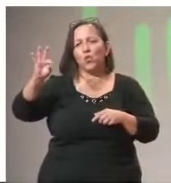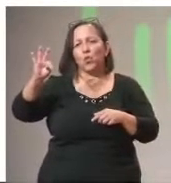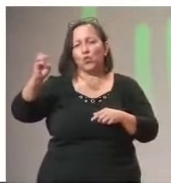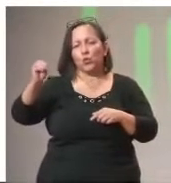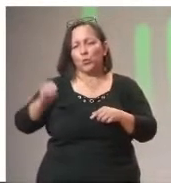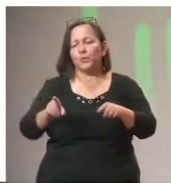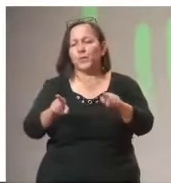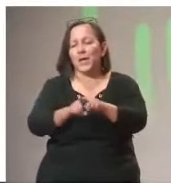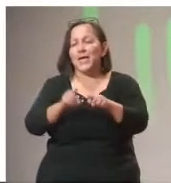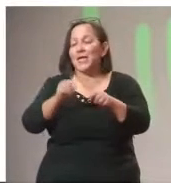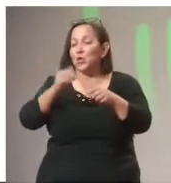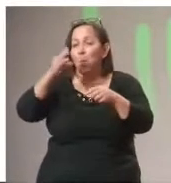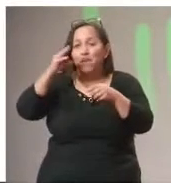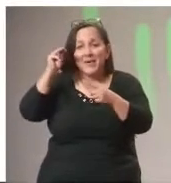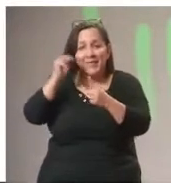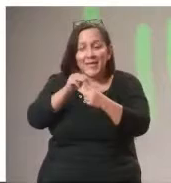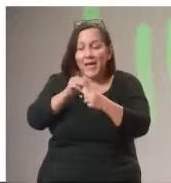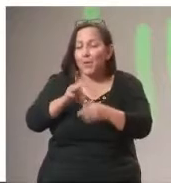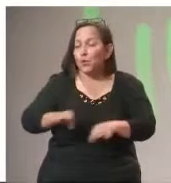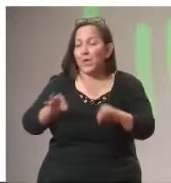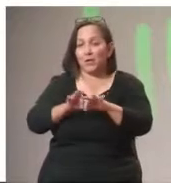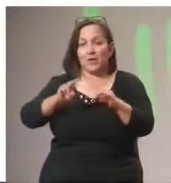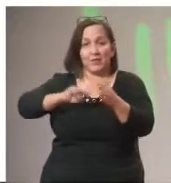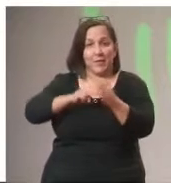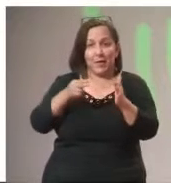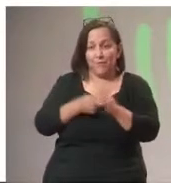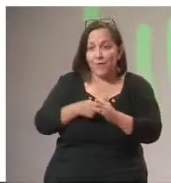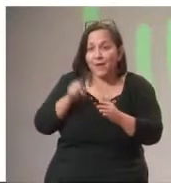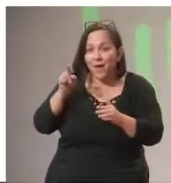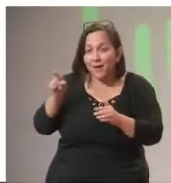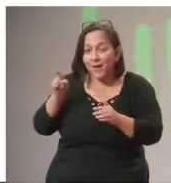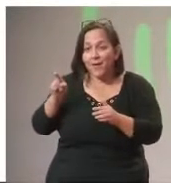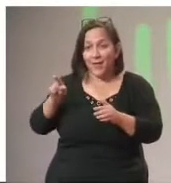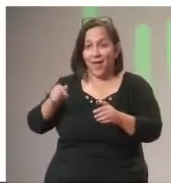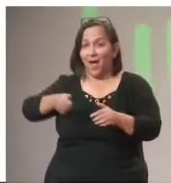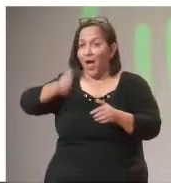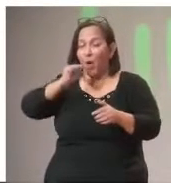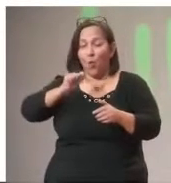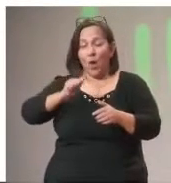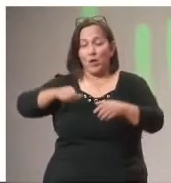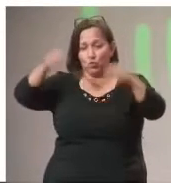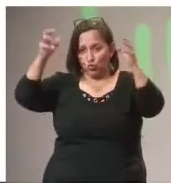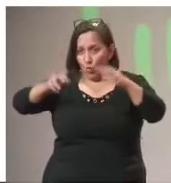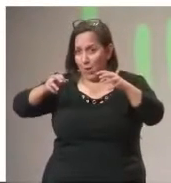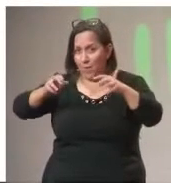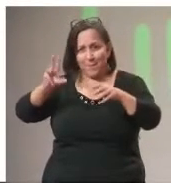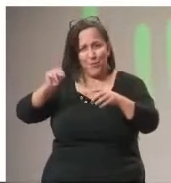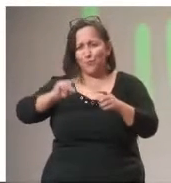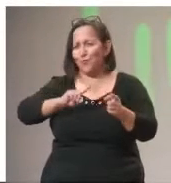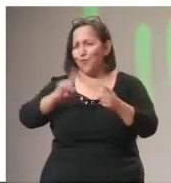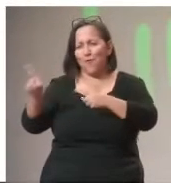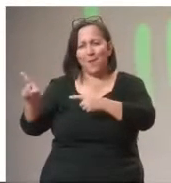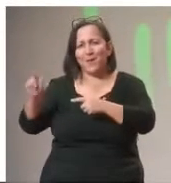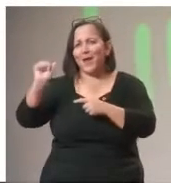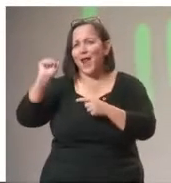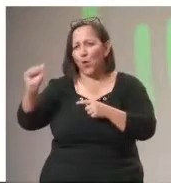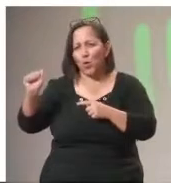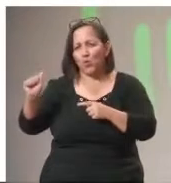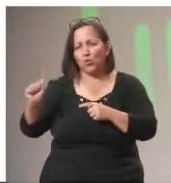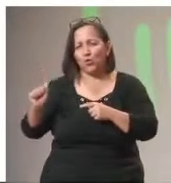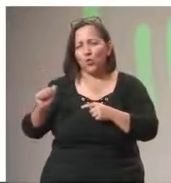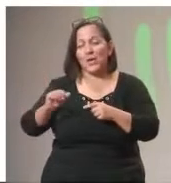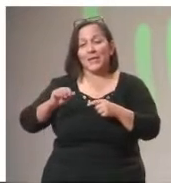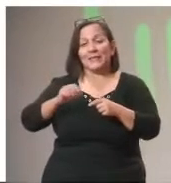para la población. Que esté lloviendo no significa que esa agua va para el acueducto. Y tenemos una idea de que si está lloviendo, ¿por qué no tengo